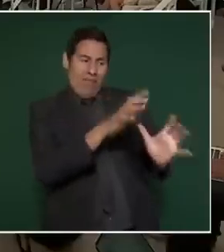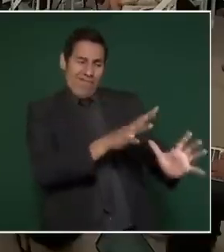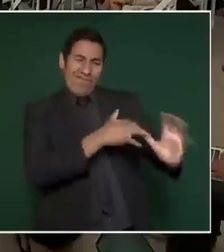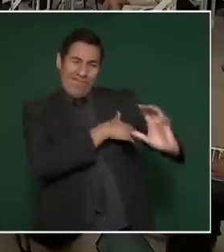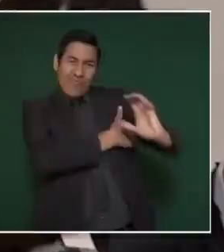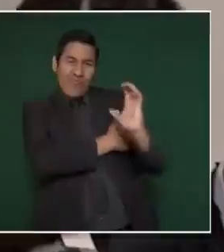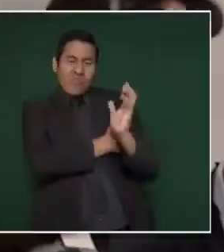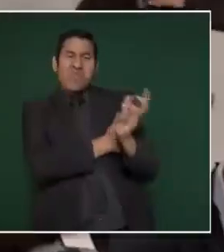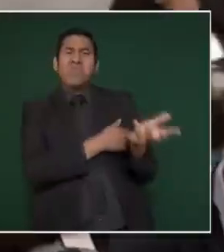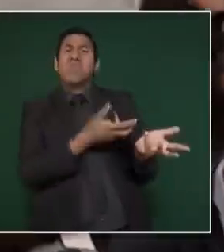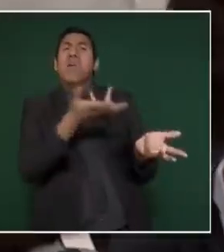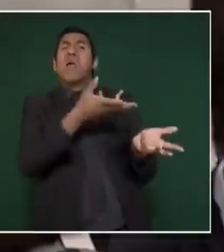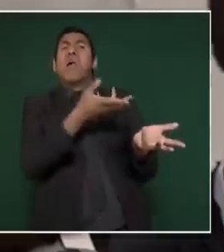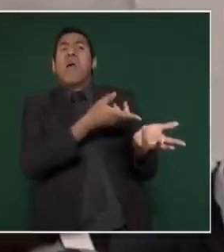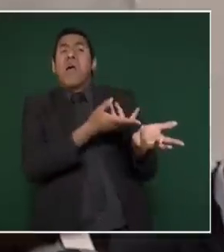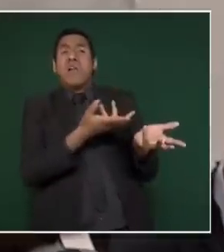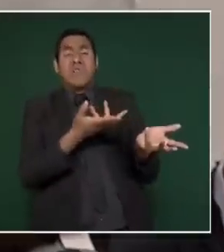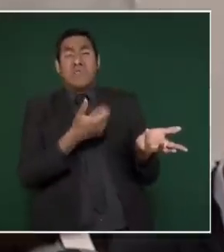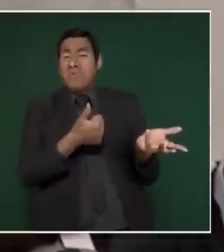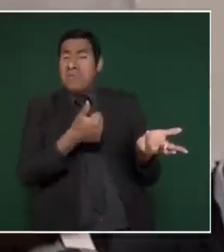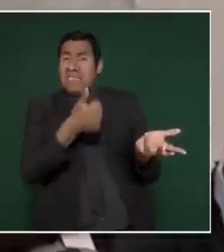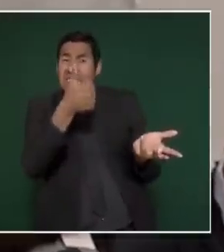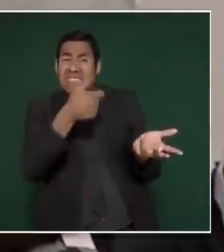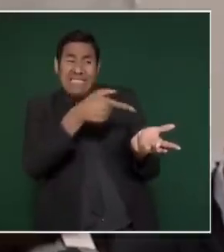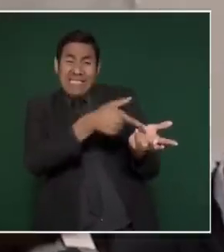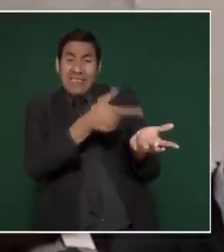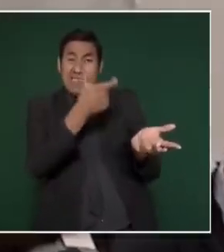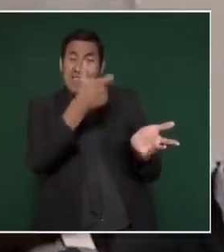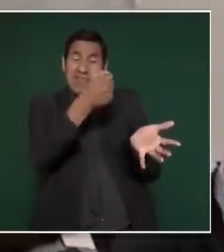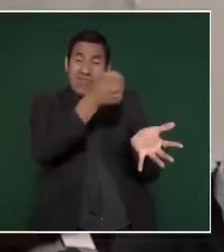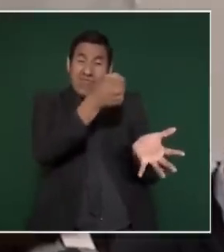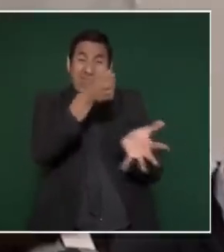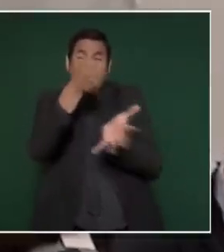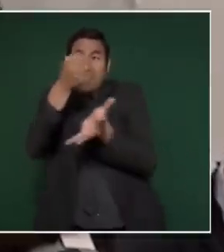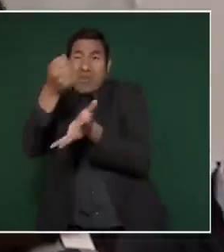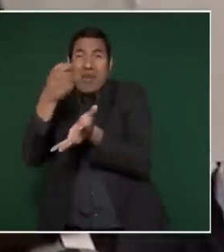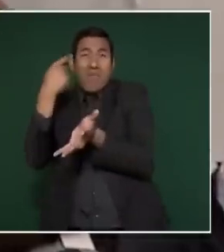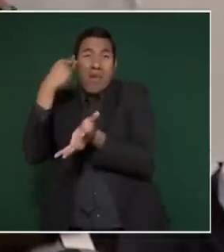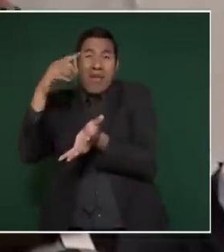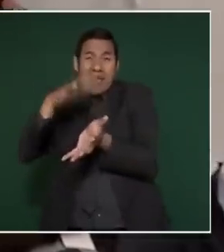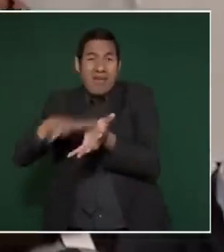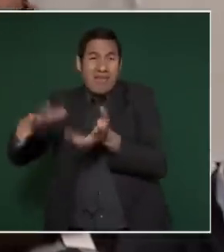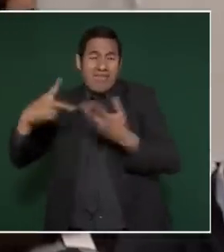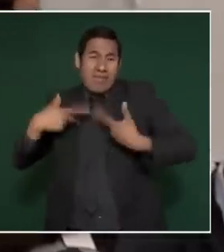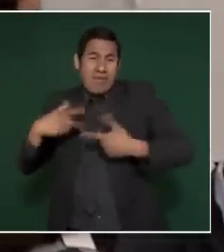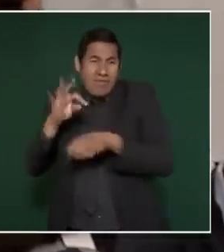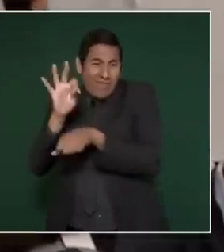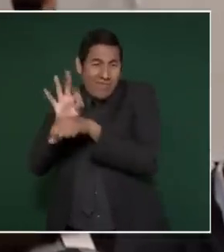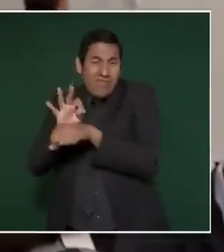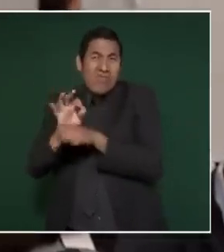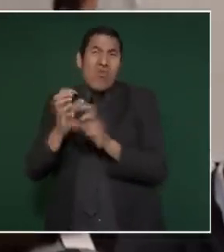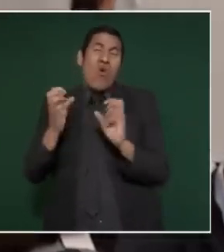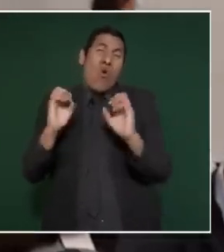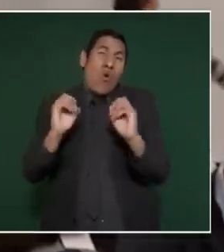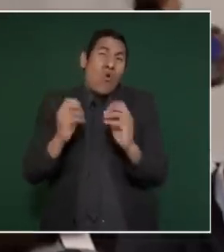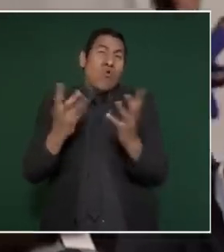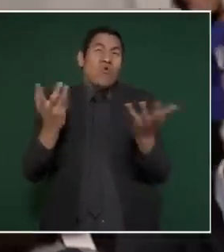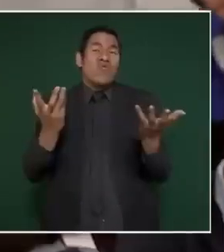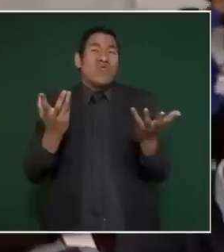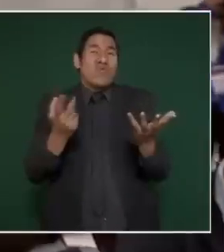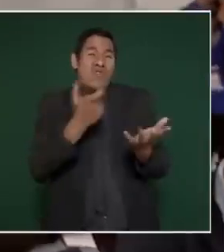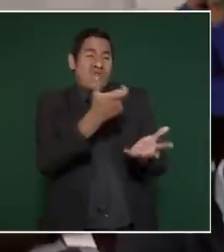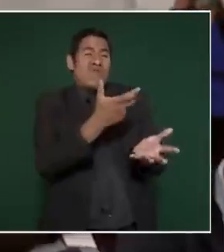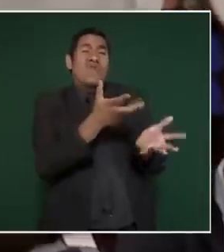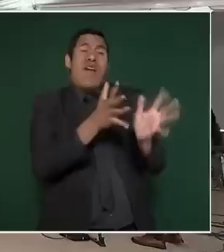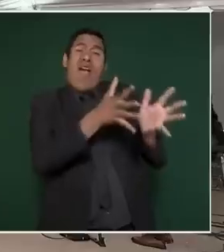habrá respuesta favorable para que esos recursos se ocupen en favor de la población o los fideicomisos